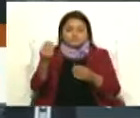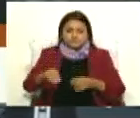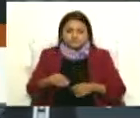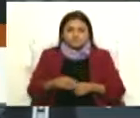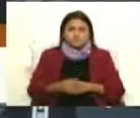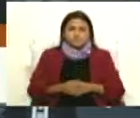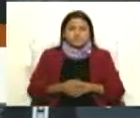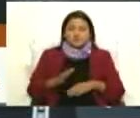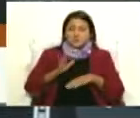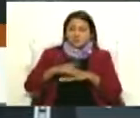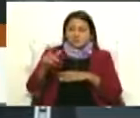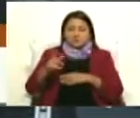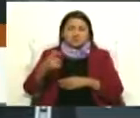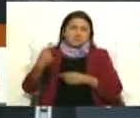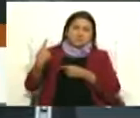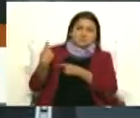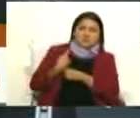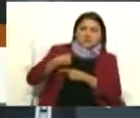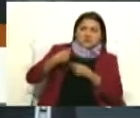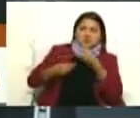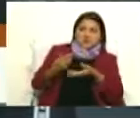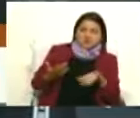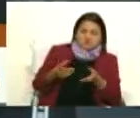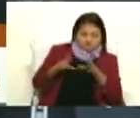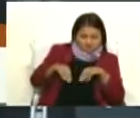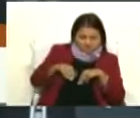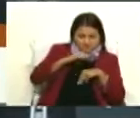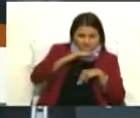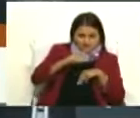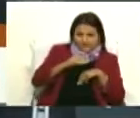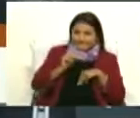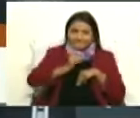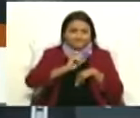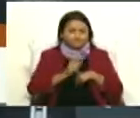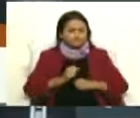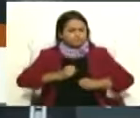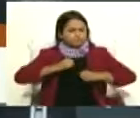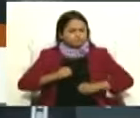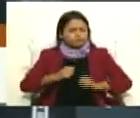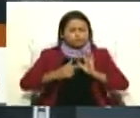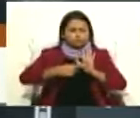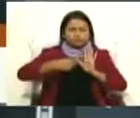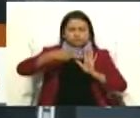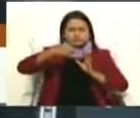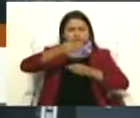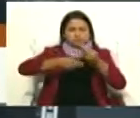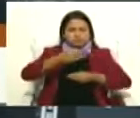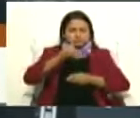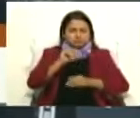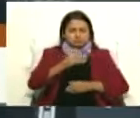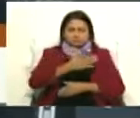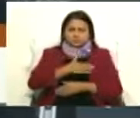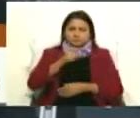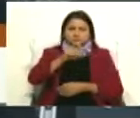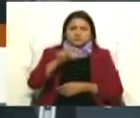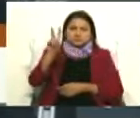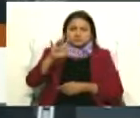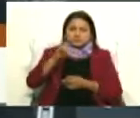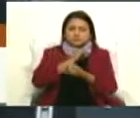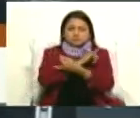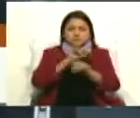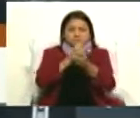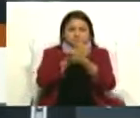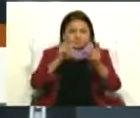nadie nos dio la orden de lo que teníamos que hacer o de lo que no teníamos que hacer. Seremos más libres, seremos más independientes, seremos